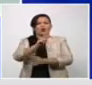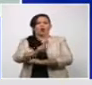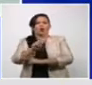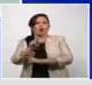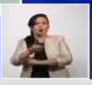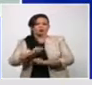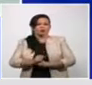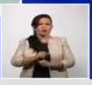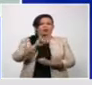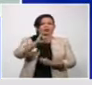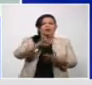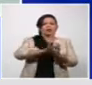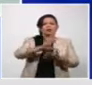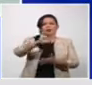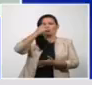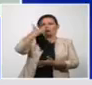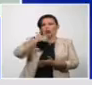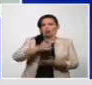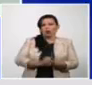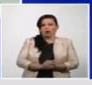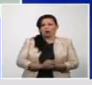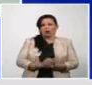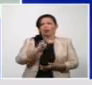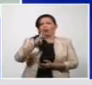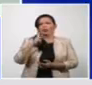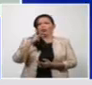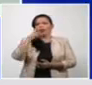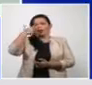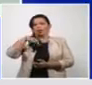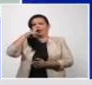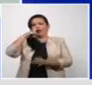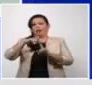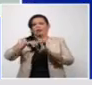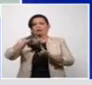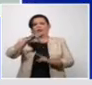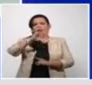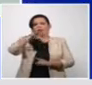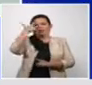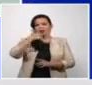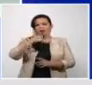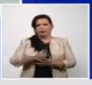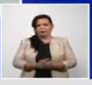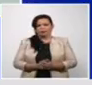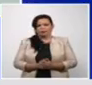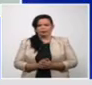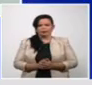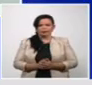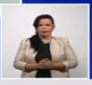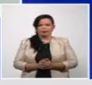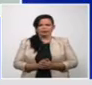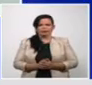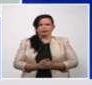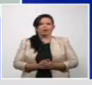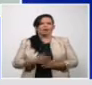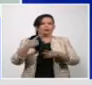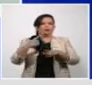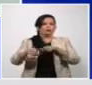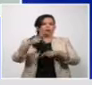2 de Antilla y de Sagua de Tánamo, Báguano y Rafael Freire, 1 de cada uno.